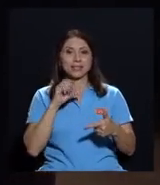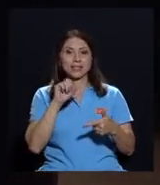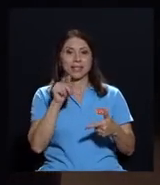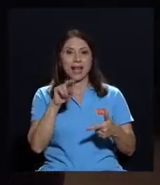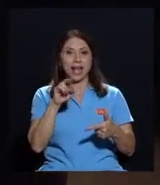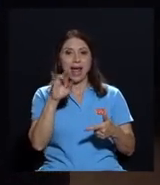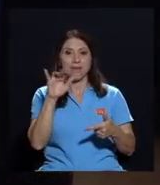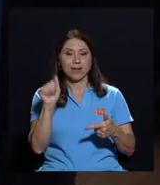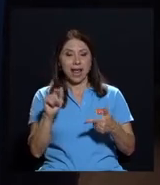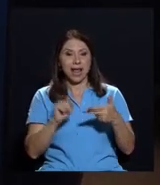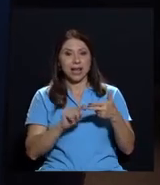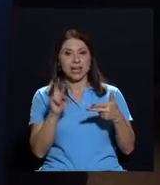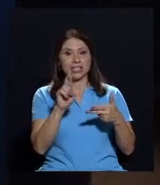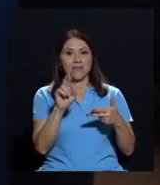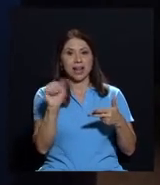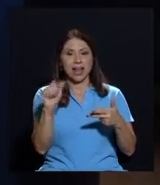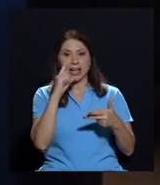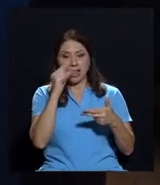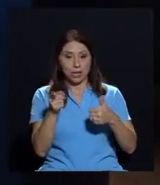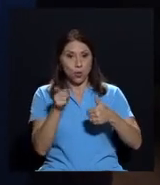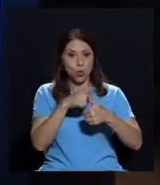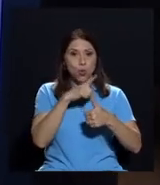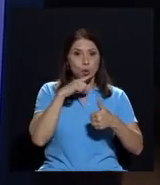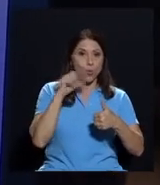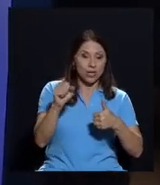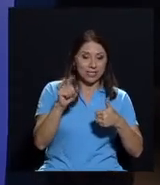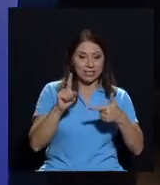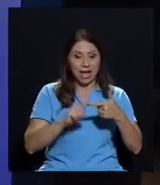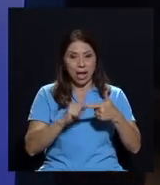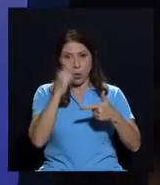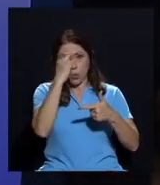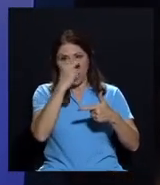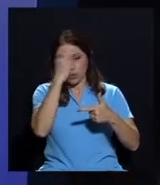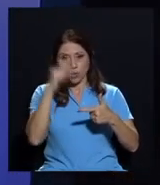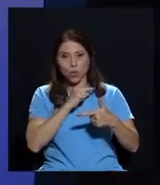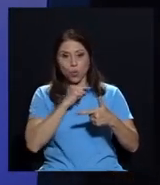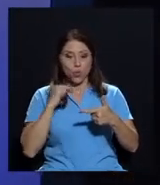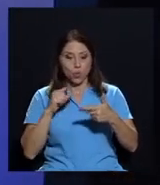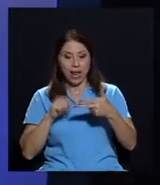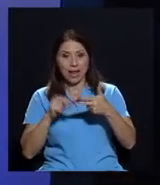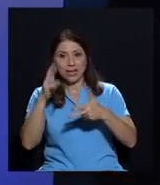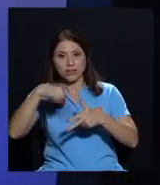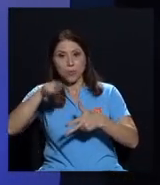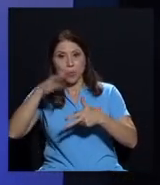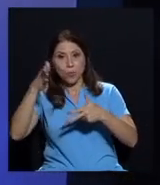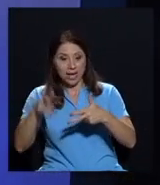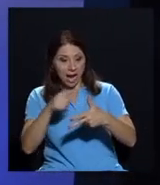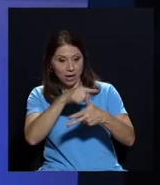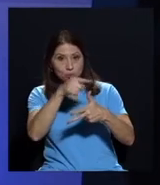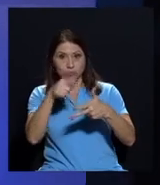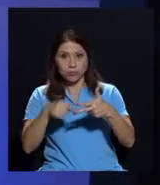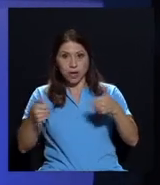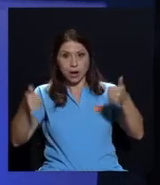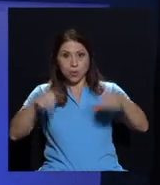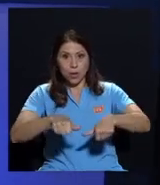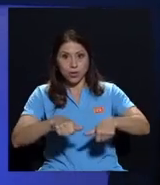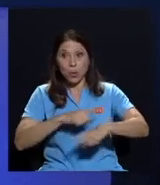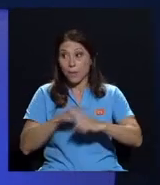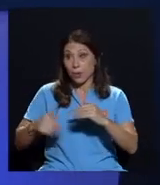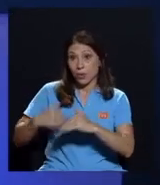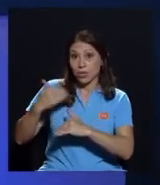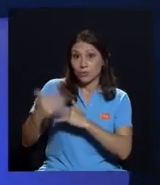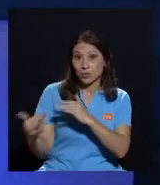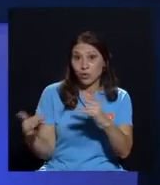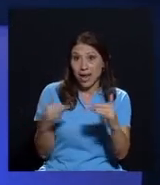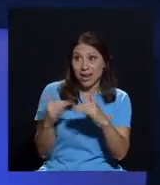un comunista un católico cura y un republicano los que cimentaron un acuerdo pero después hubo una guerra civil